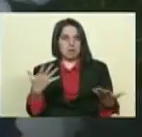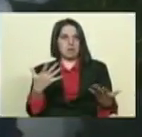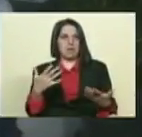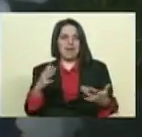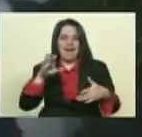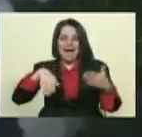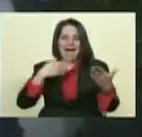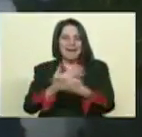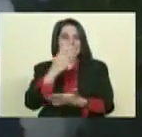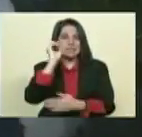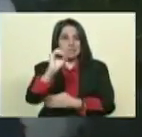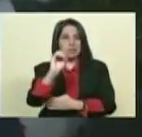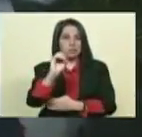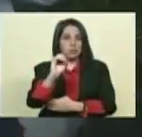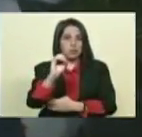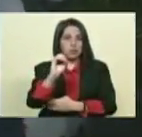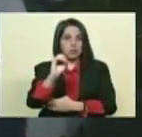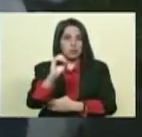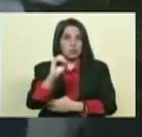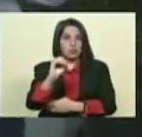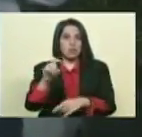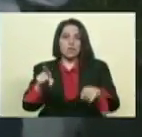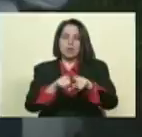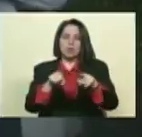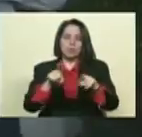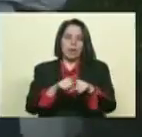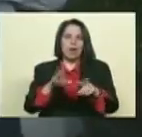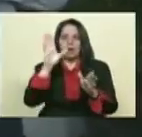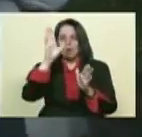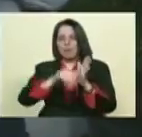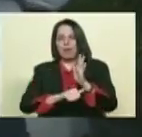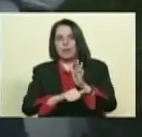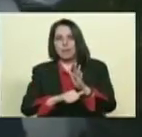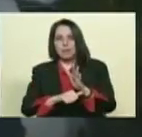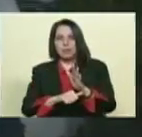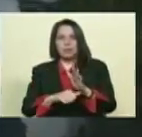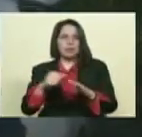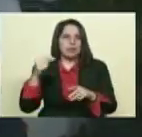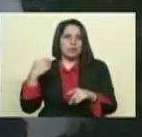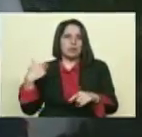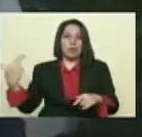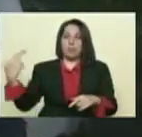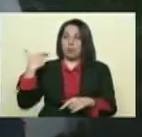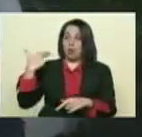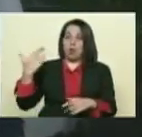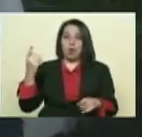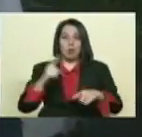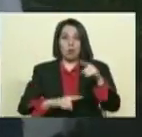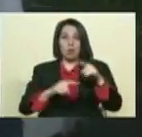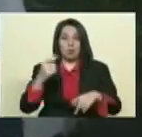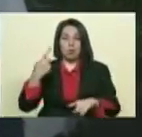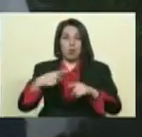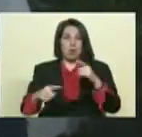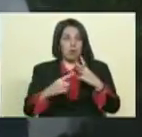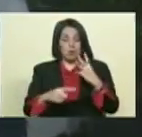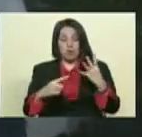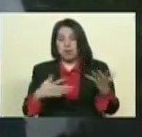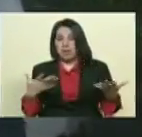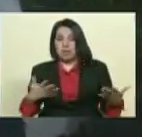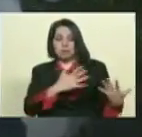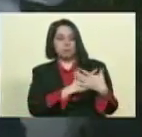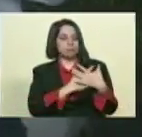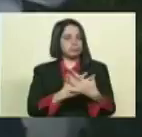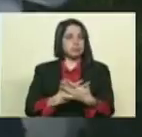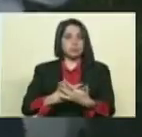descansar hasta llevar eso a cero. Lo mismo pasa con los robos, con los hurtos, con los homicidios y tiene que ver con un tema de